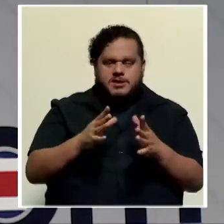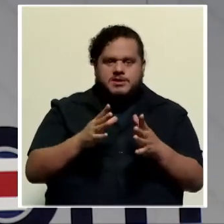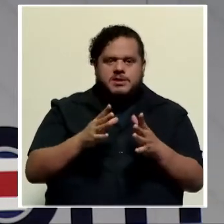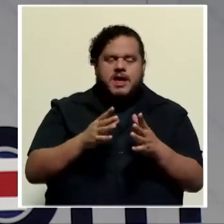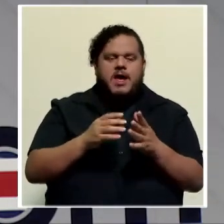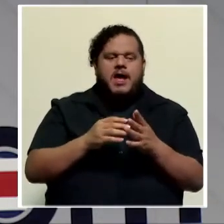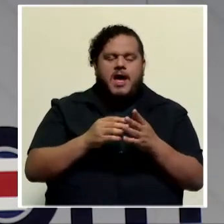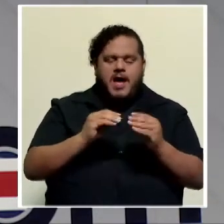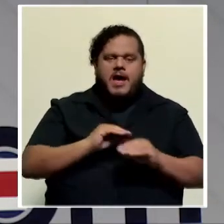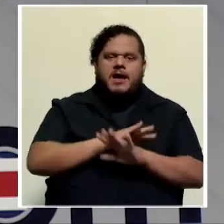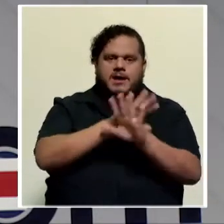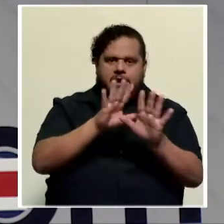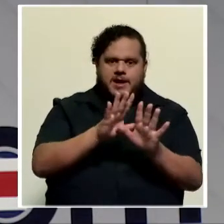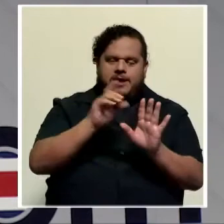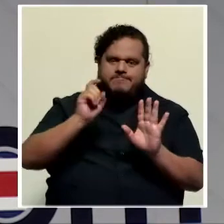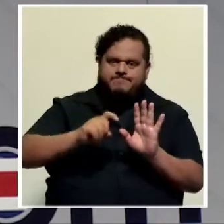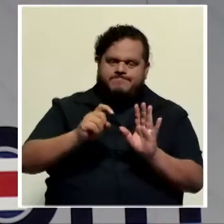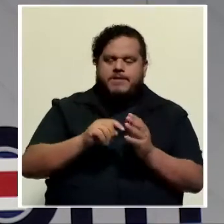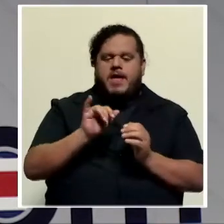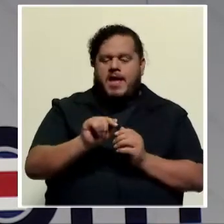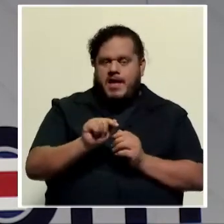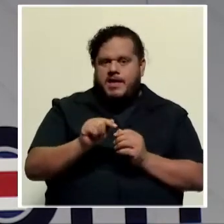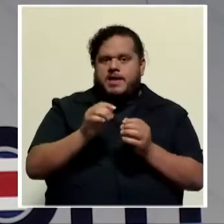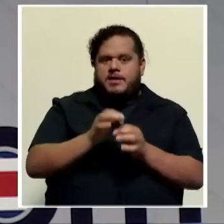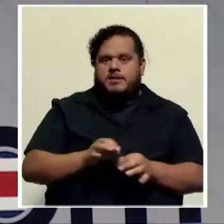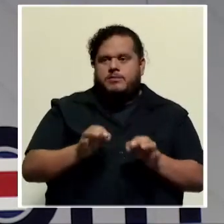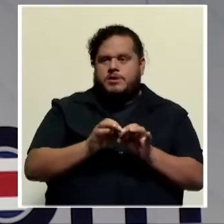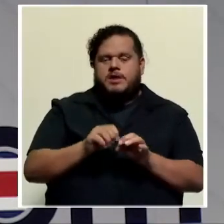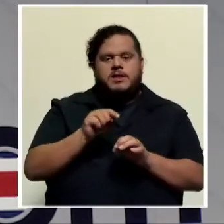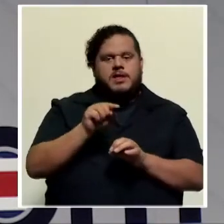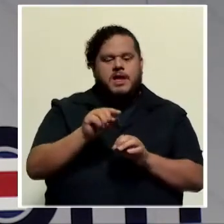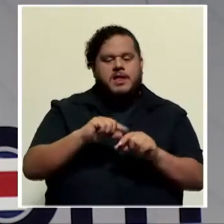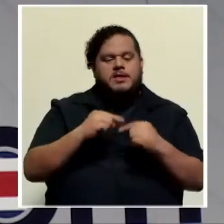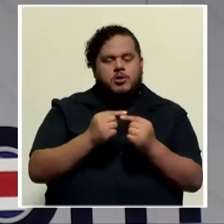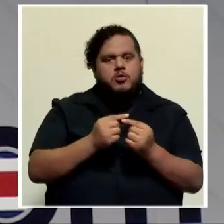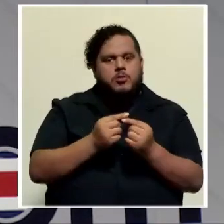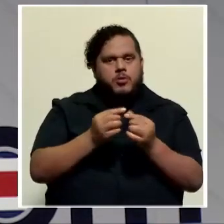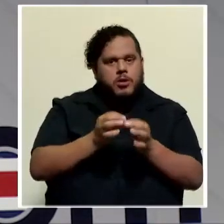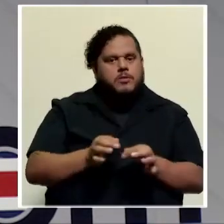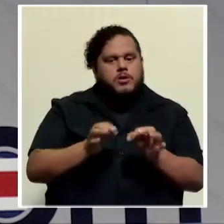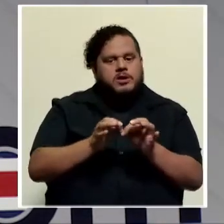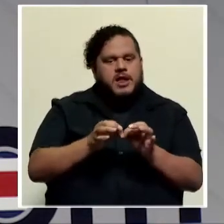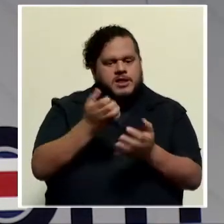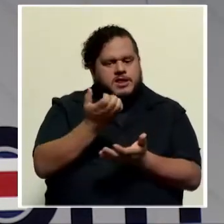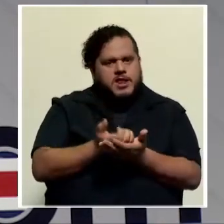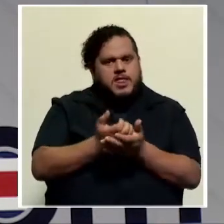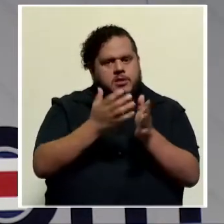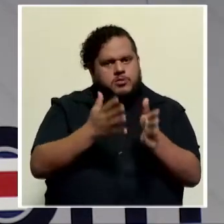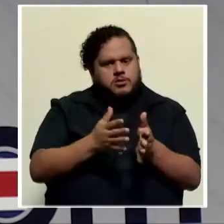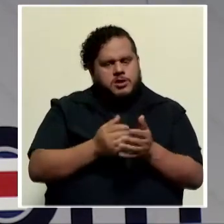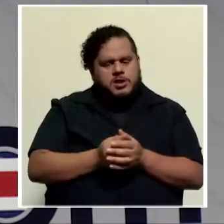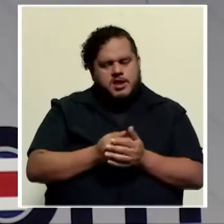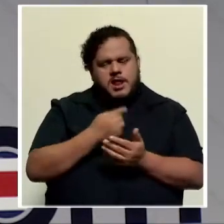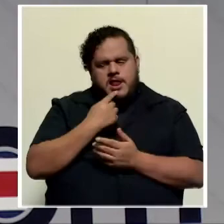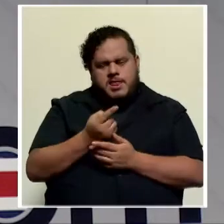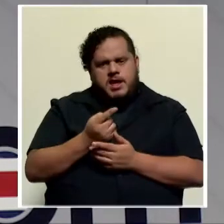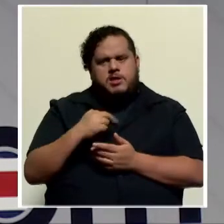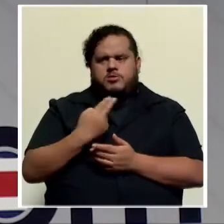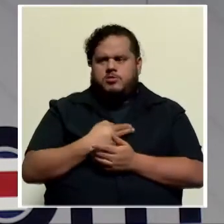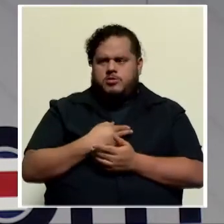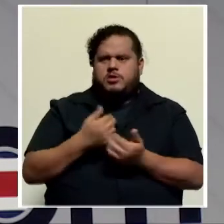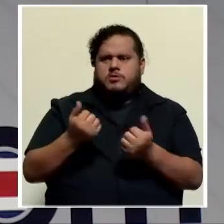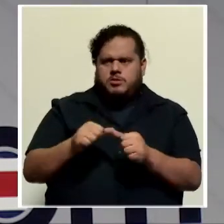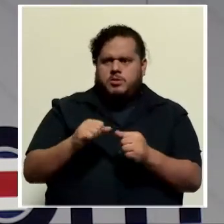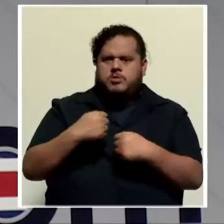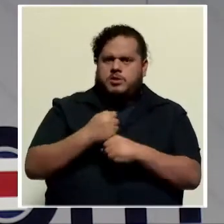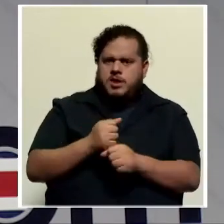sobre las IES. Ahí es importante que este grupo de no aplaudidores le señale, por ejemplo, a un candidato diciéndole, no señor, estamos de acuerdo con lo que está sucediendo en la Asamblea